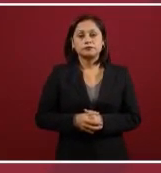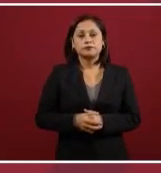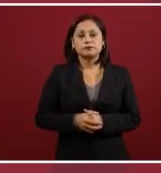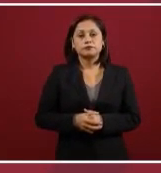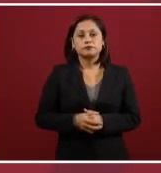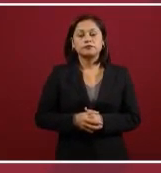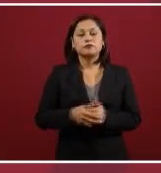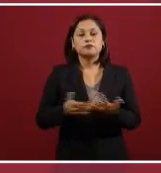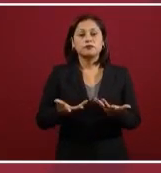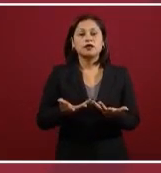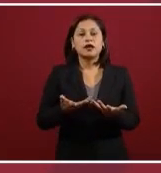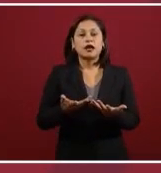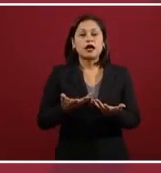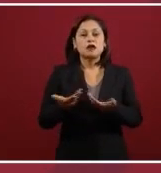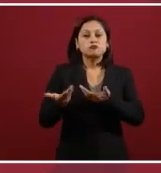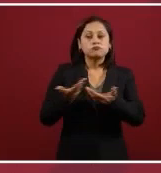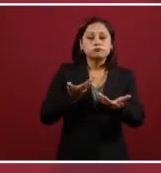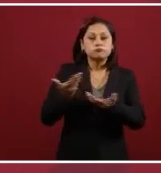exterior